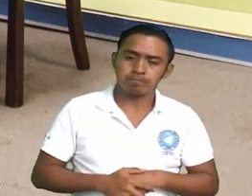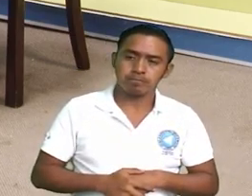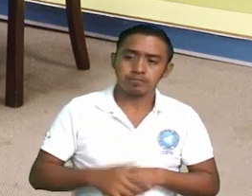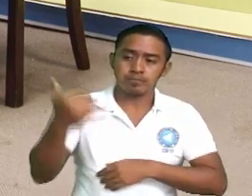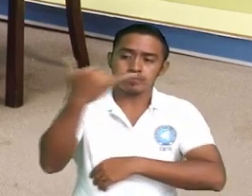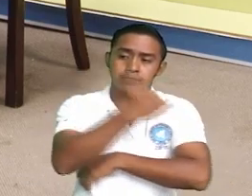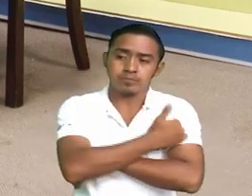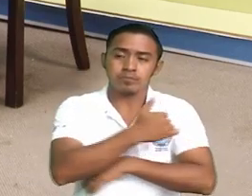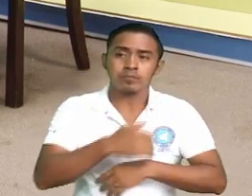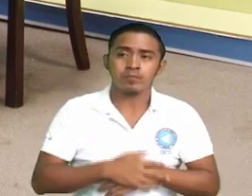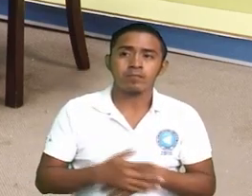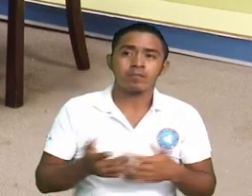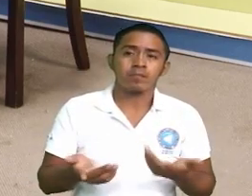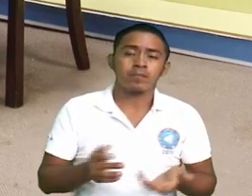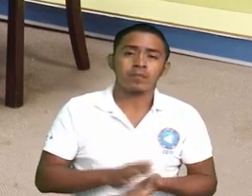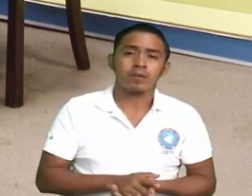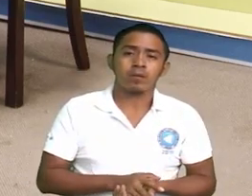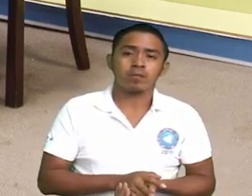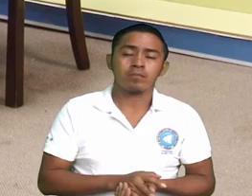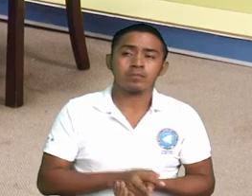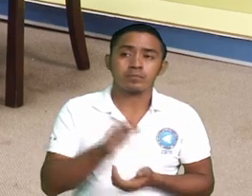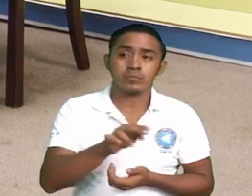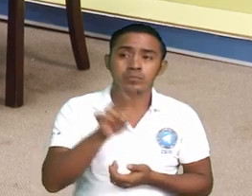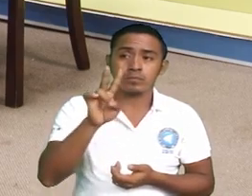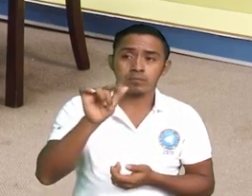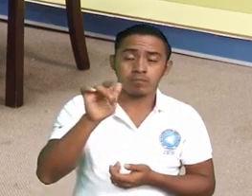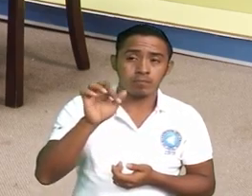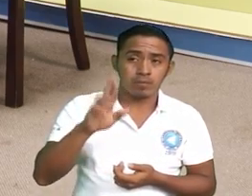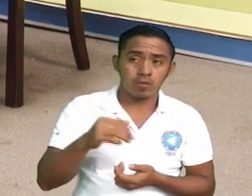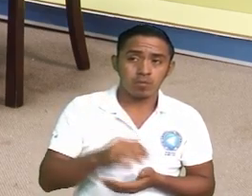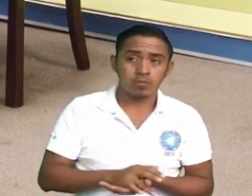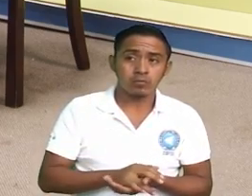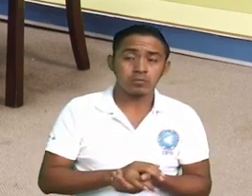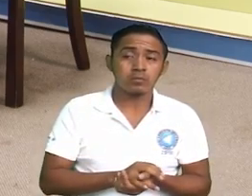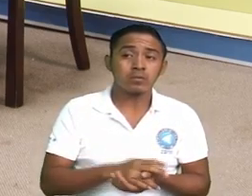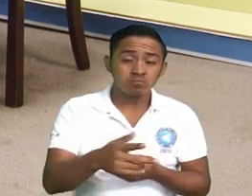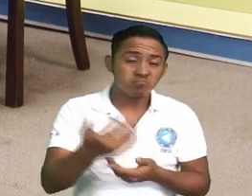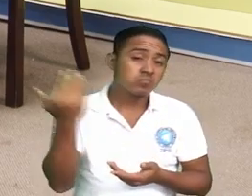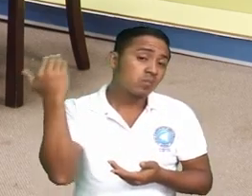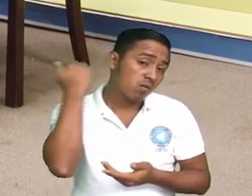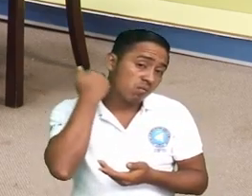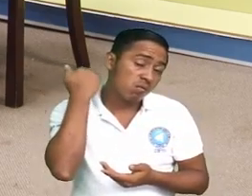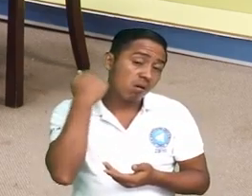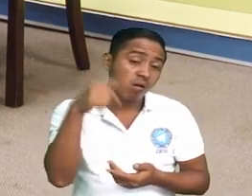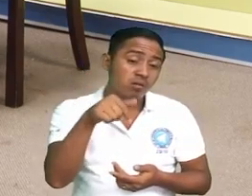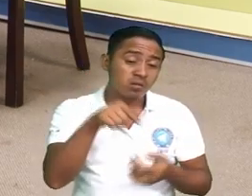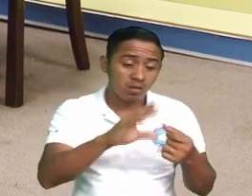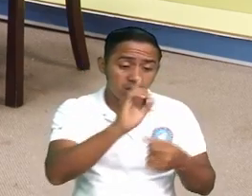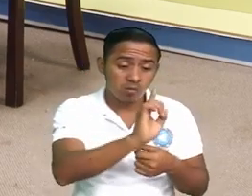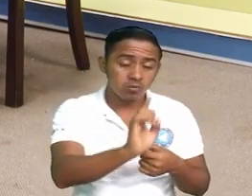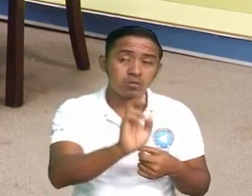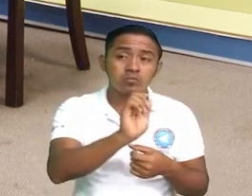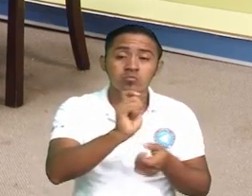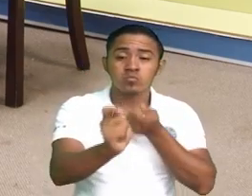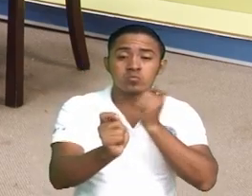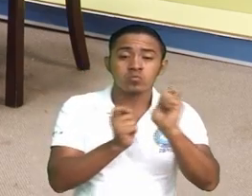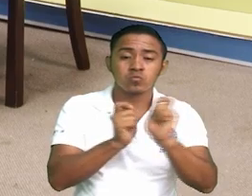vacuna tiene un valor, ¿verdad? Y el valor es en dólares. Son caras nuestras vacunas.